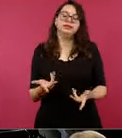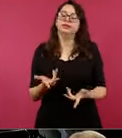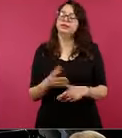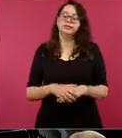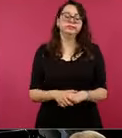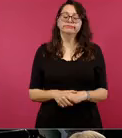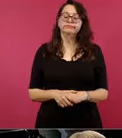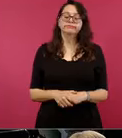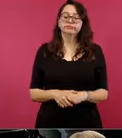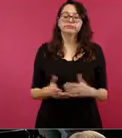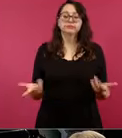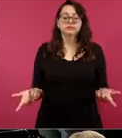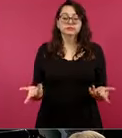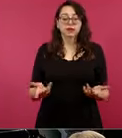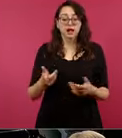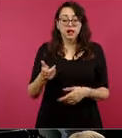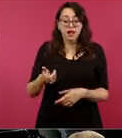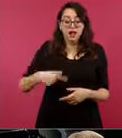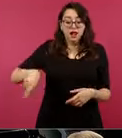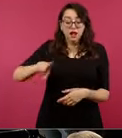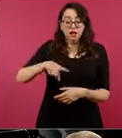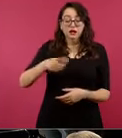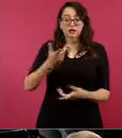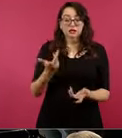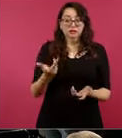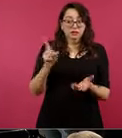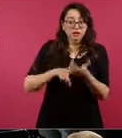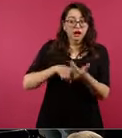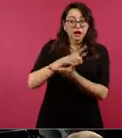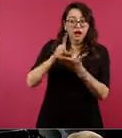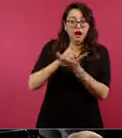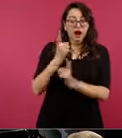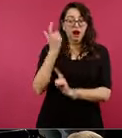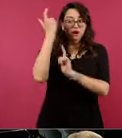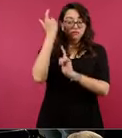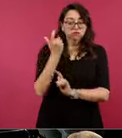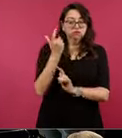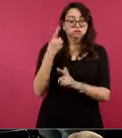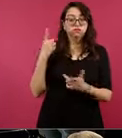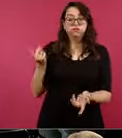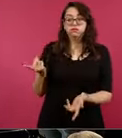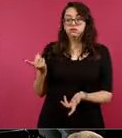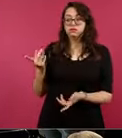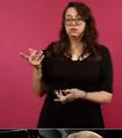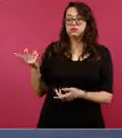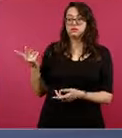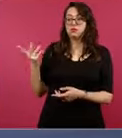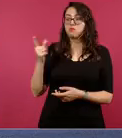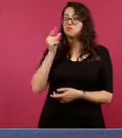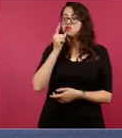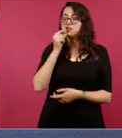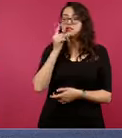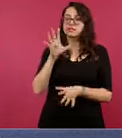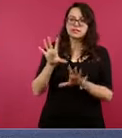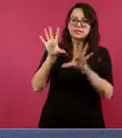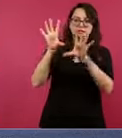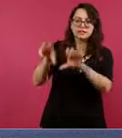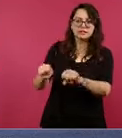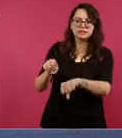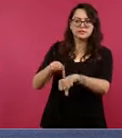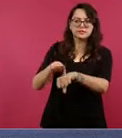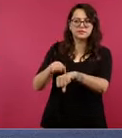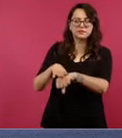el juez determinó que no existía flagrancia, ya que los policías habían detenido a los dos personas por una